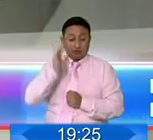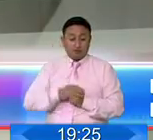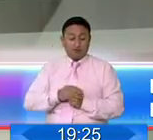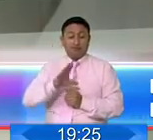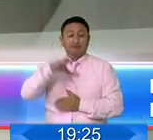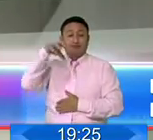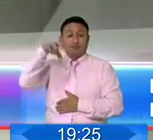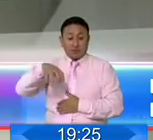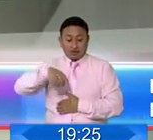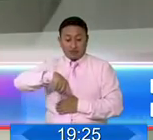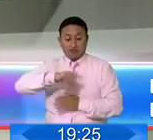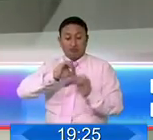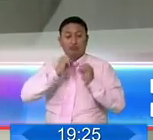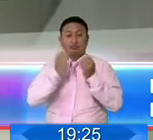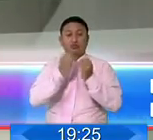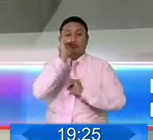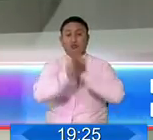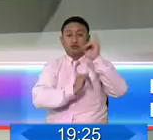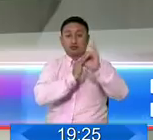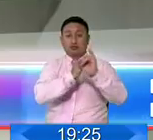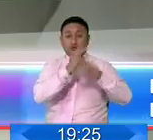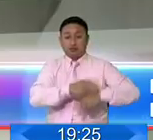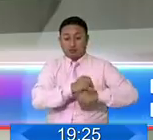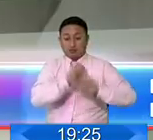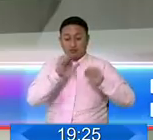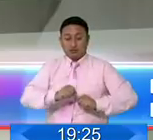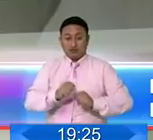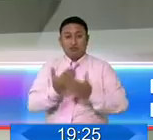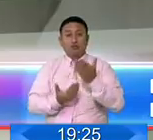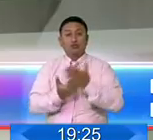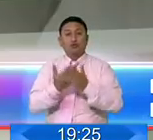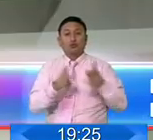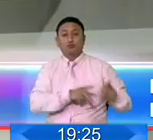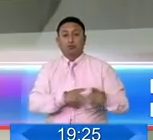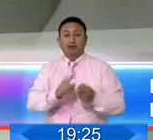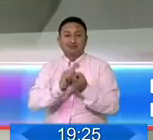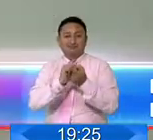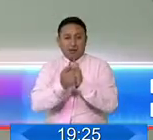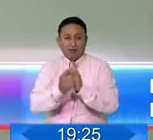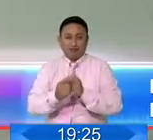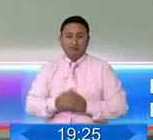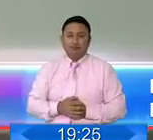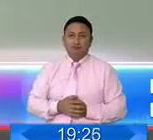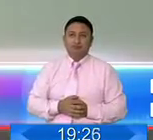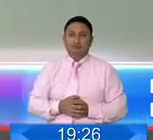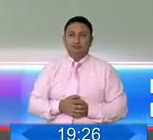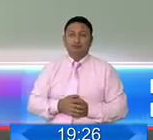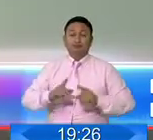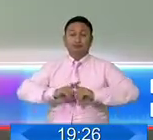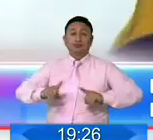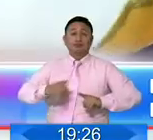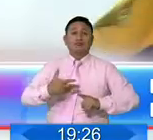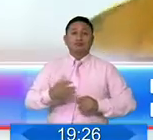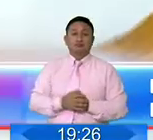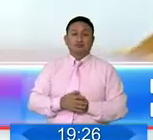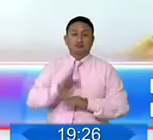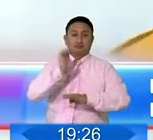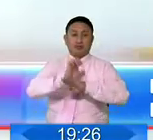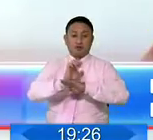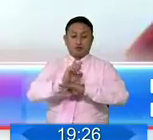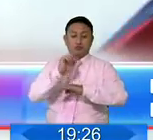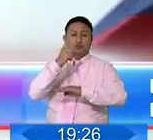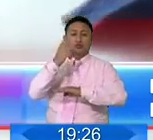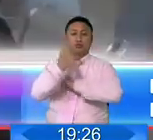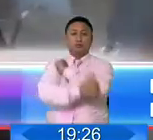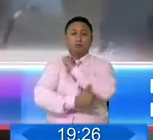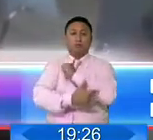del Estado como de la Organización Internacional para las Migraciones, que era necesario dar una actualización al plan y se está trabajando en eso, ¿no? Pero el deseo va más allá, pues Ecuador es el único